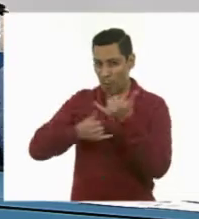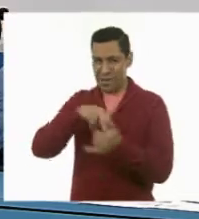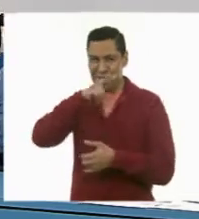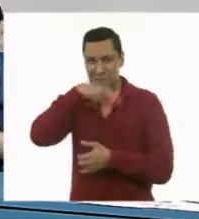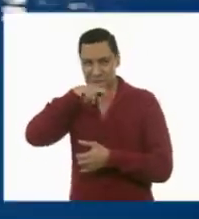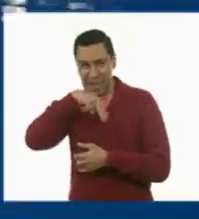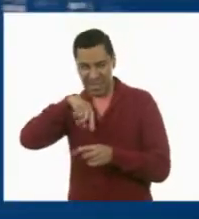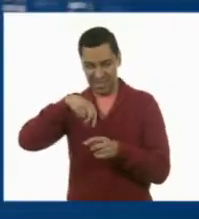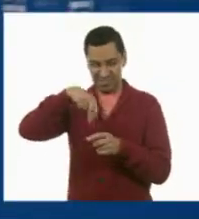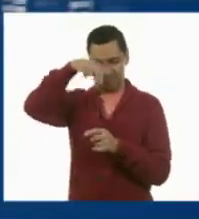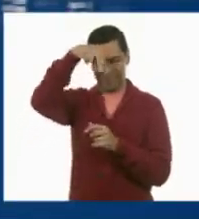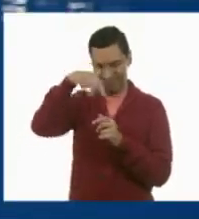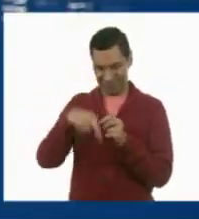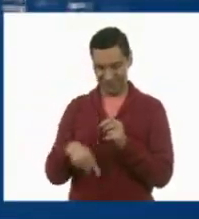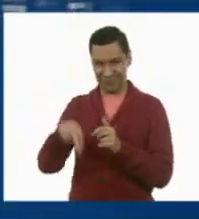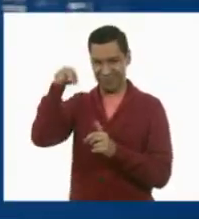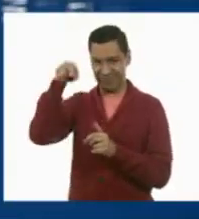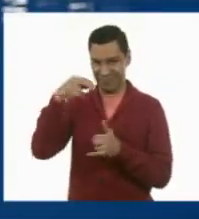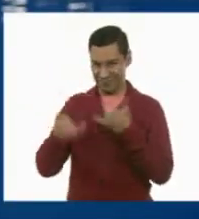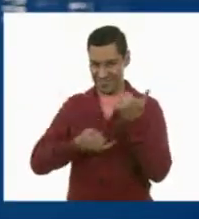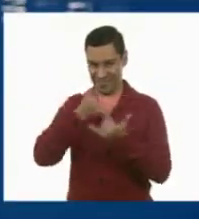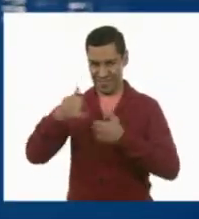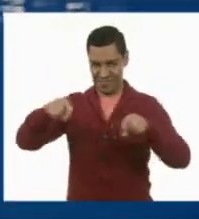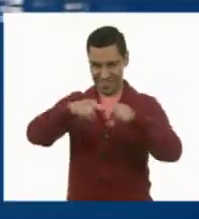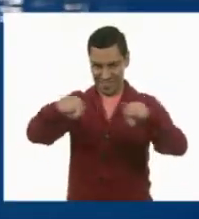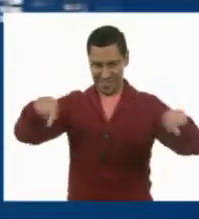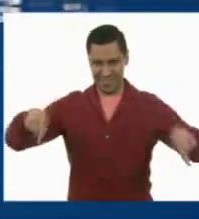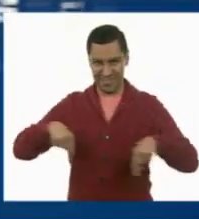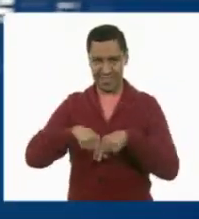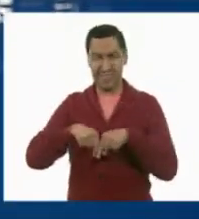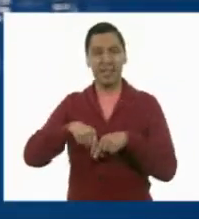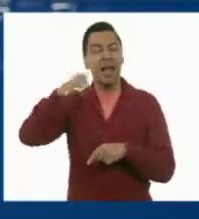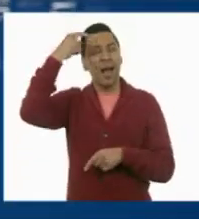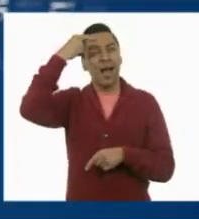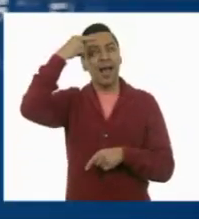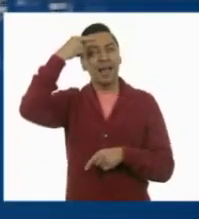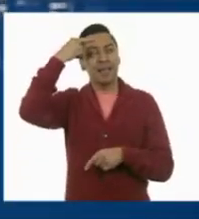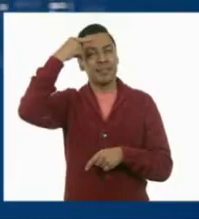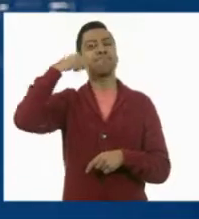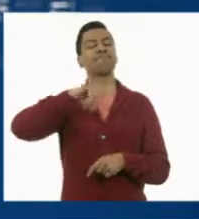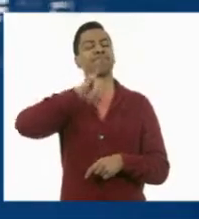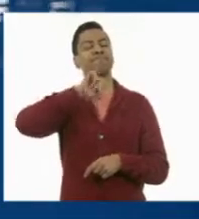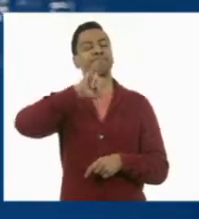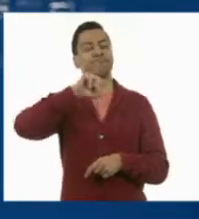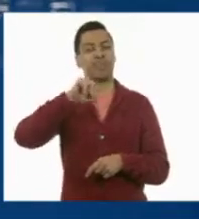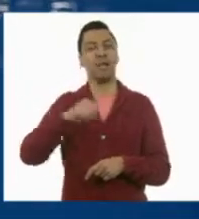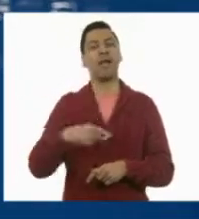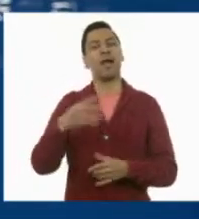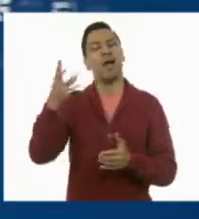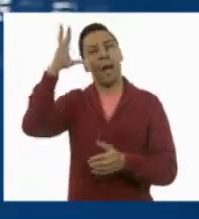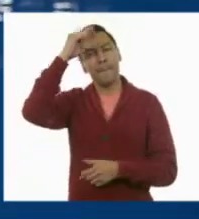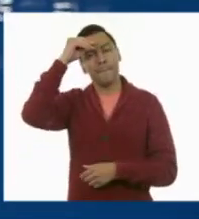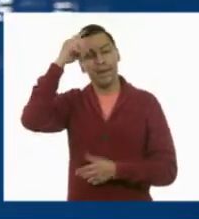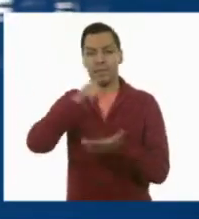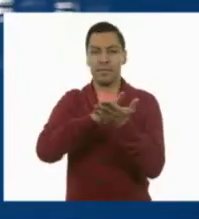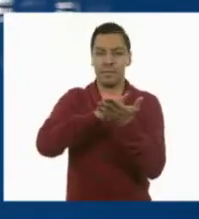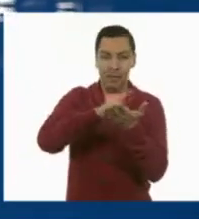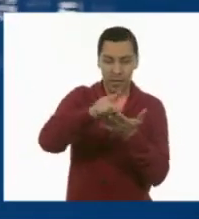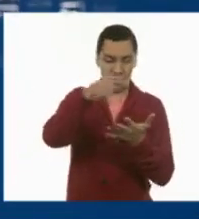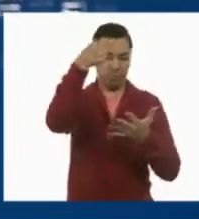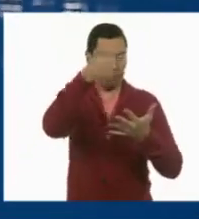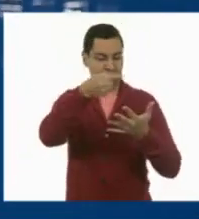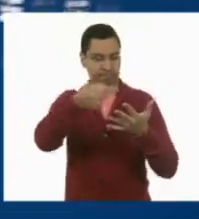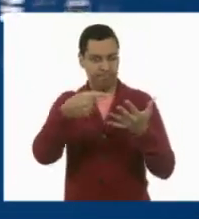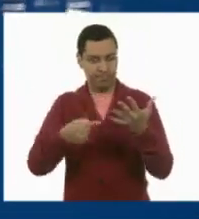vez pasada? ¡Ah, sí! ¡Ya me acordé, ya me acordé! Vimos que existen muchos derechos de